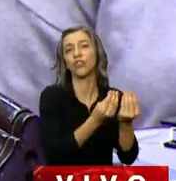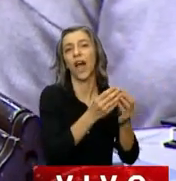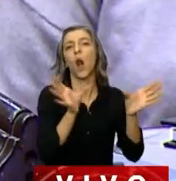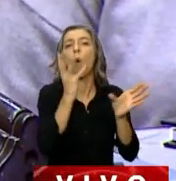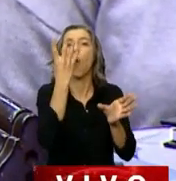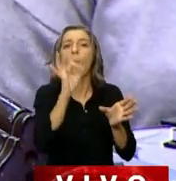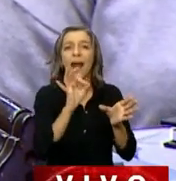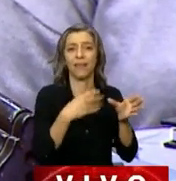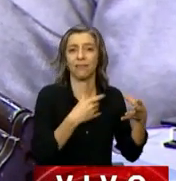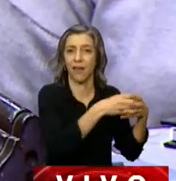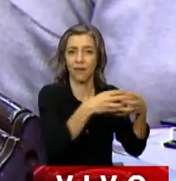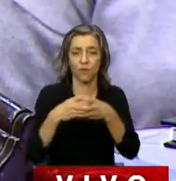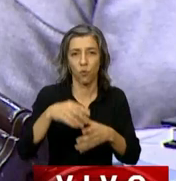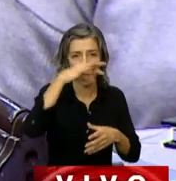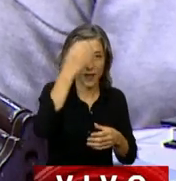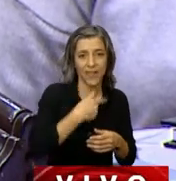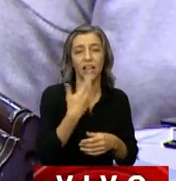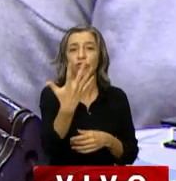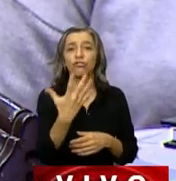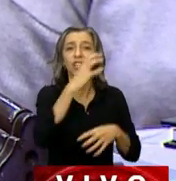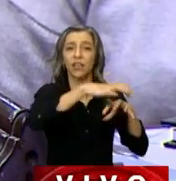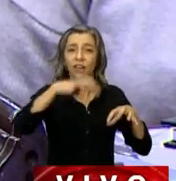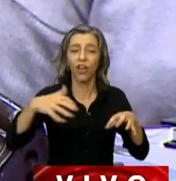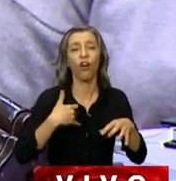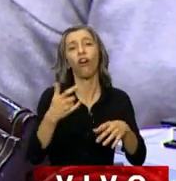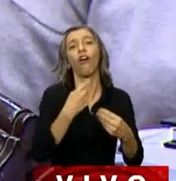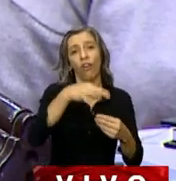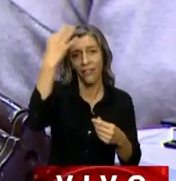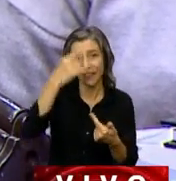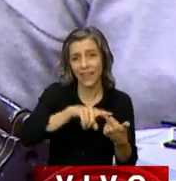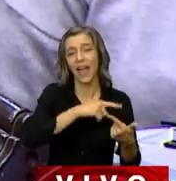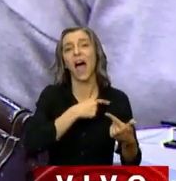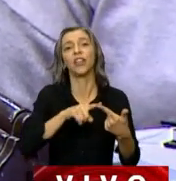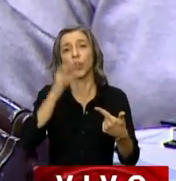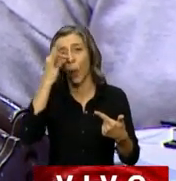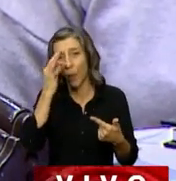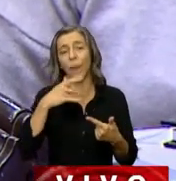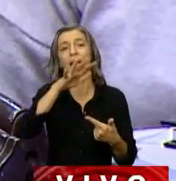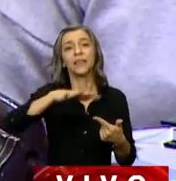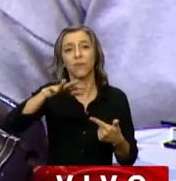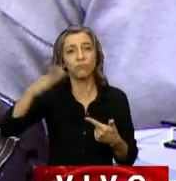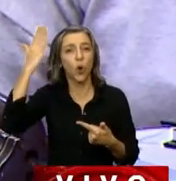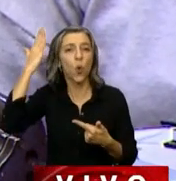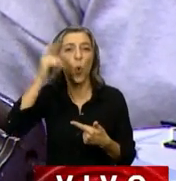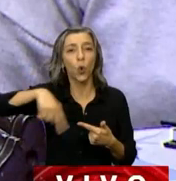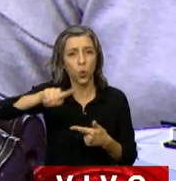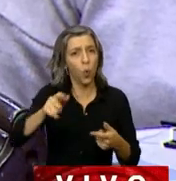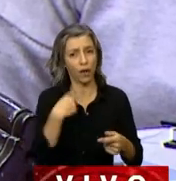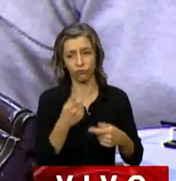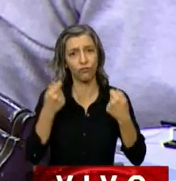de teatro, más de 5 salas independientes funcionando actualmente, 20 espacios culturales en la provincia que han recibido